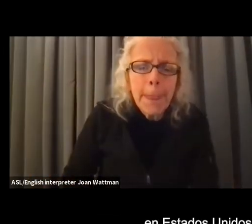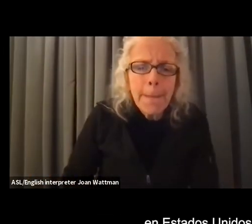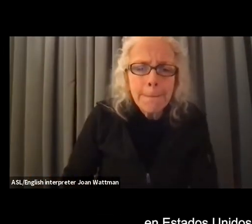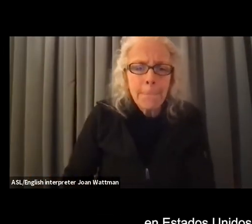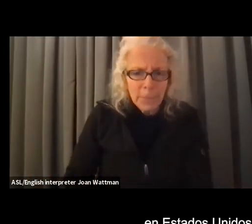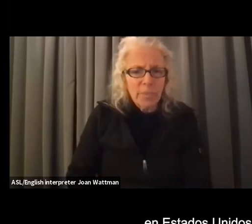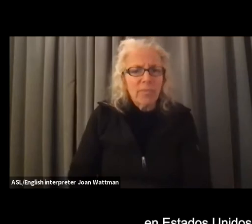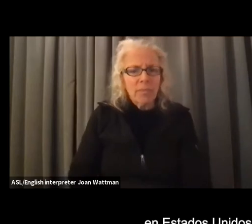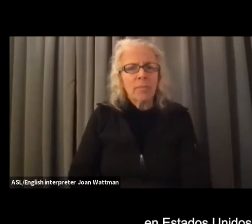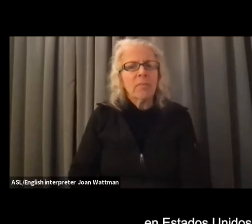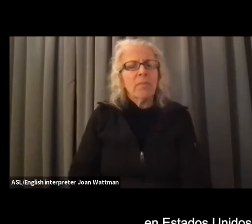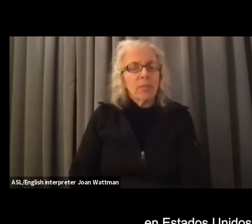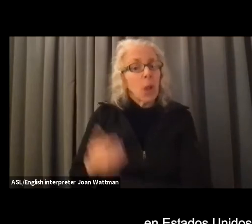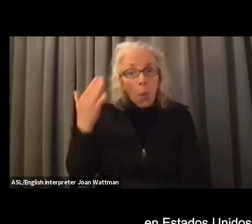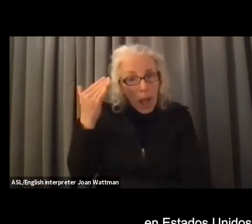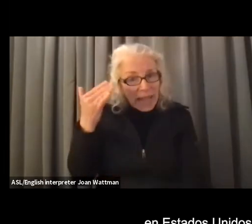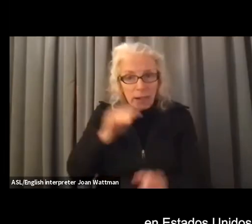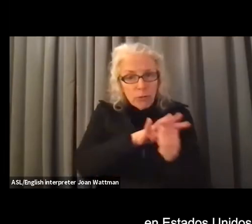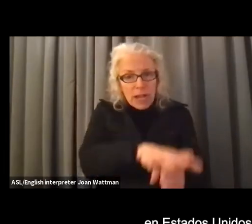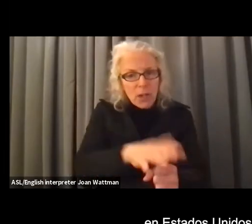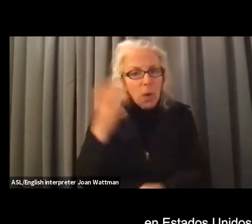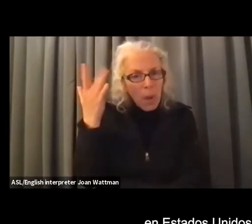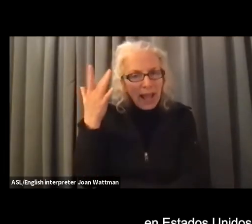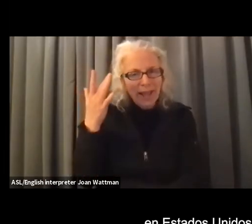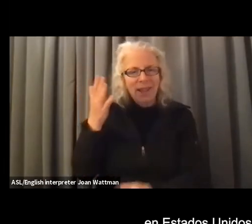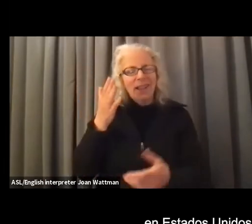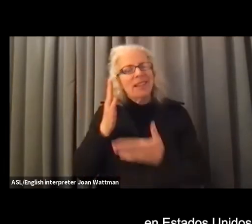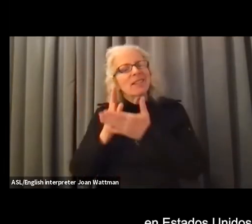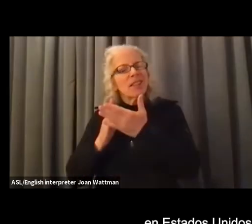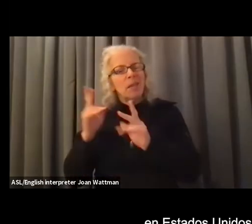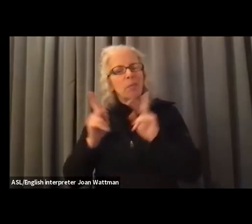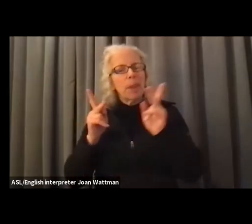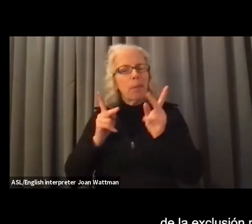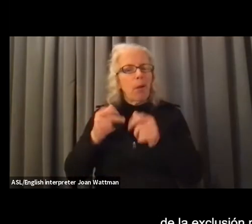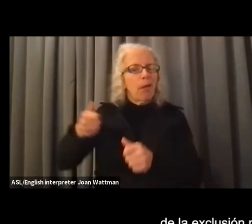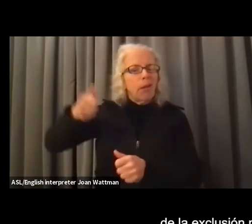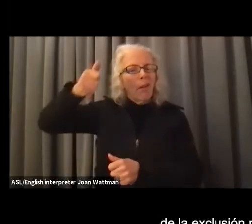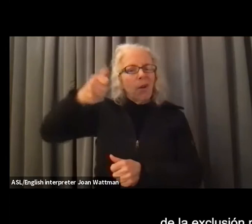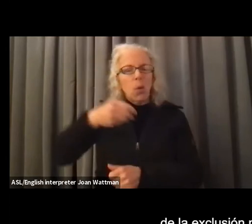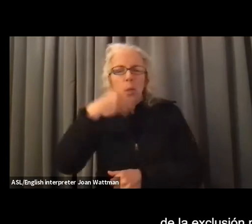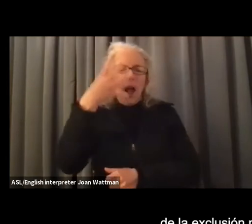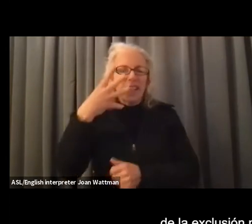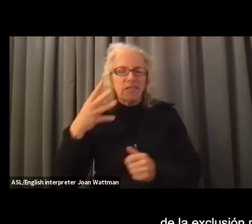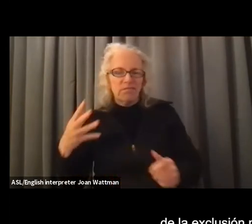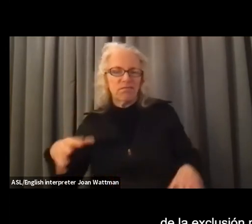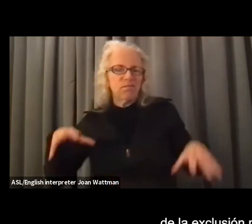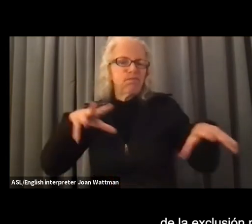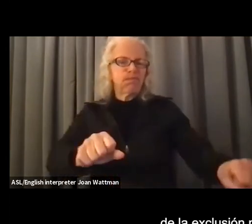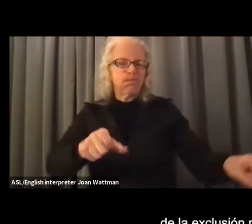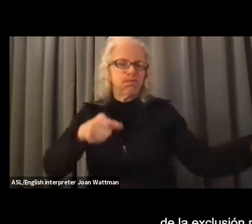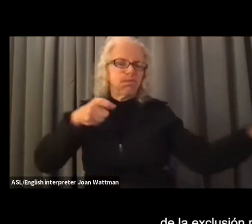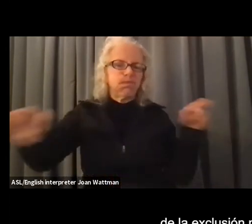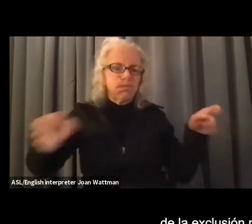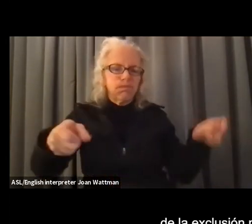supremacía blanca que aún permanece intacta, que aún se mantiene intacta a costa de la destrucción